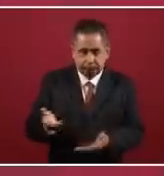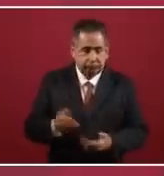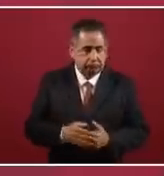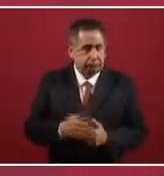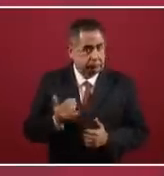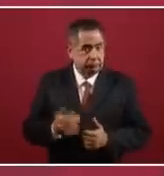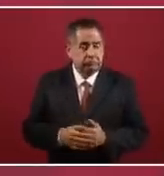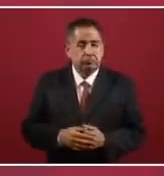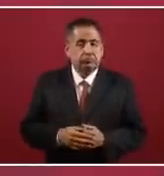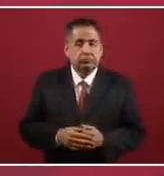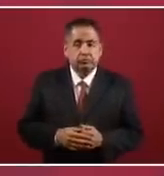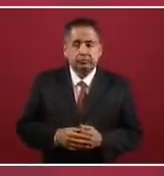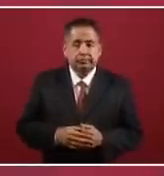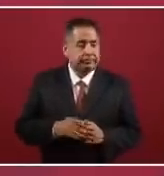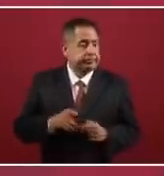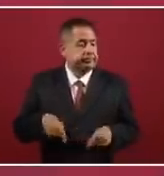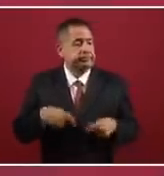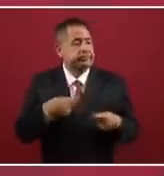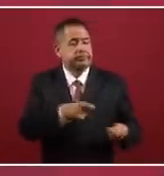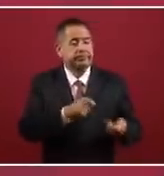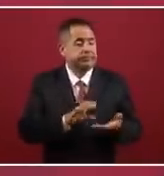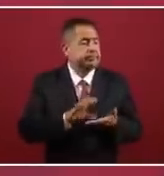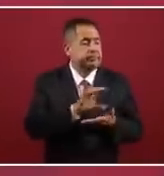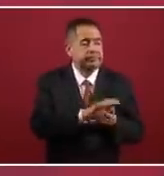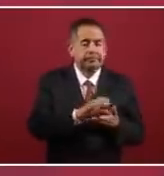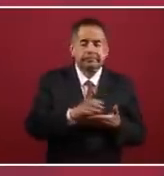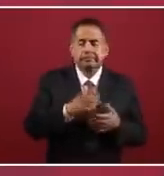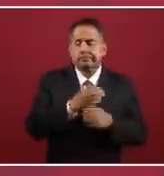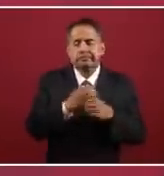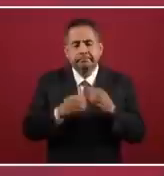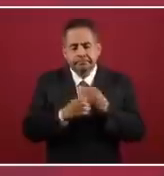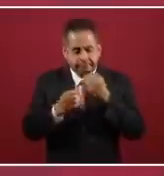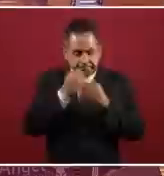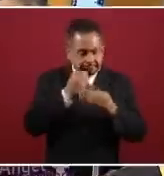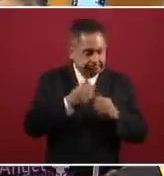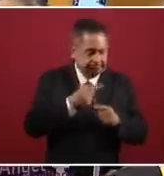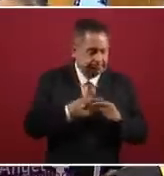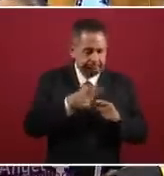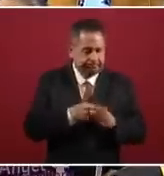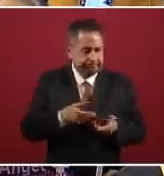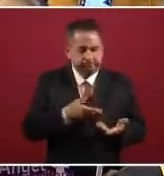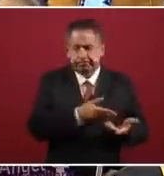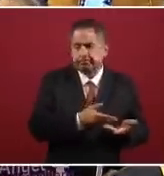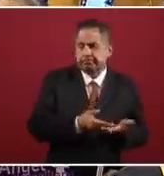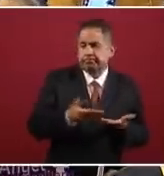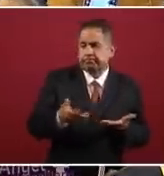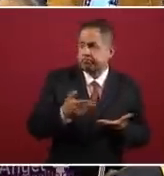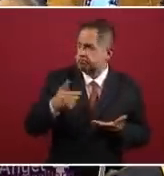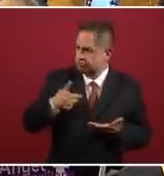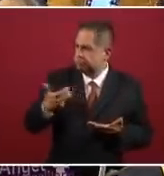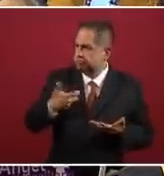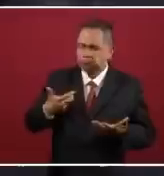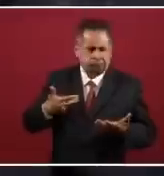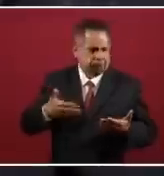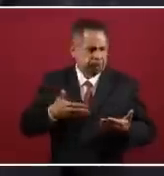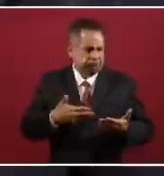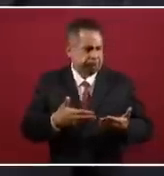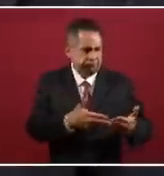y se les entregan nada más los víveres, los alimentos, y ellas están